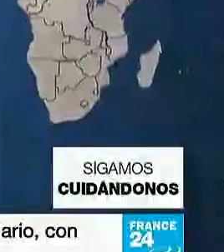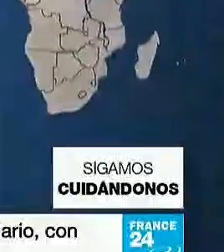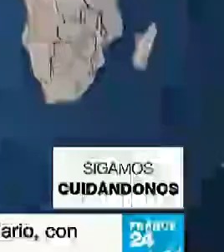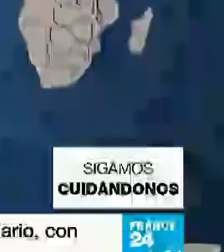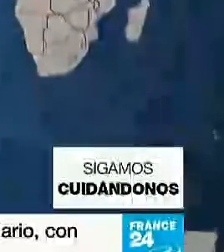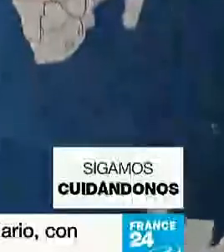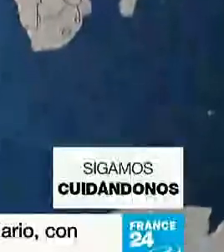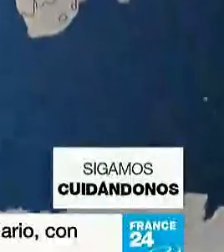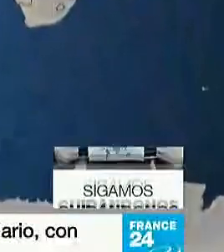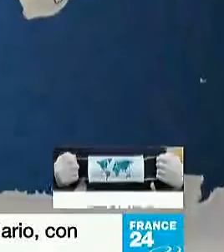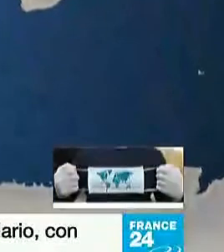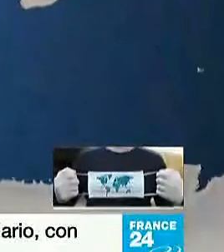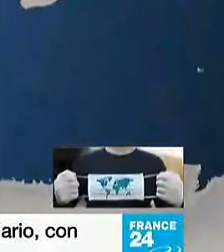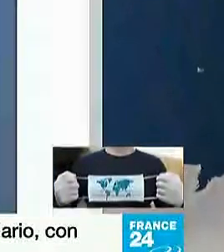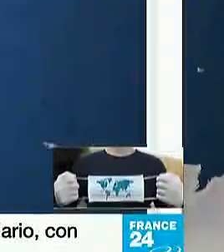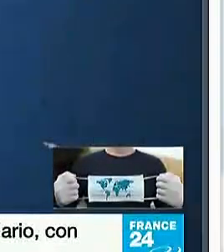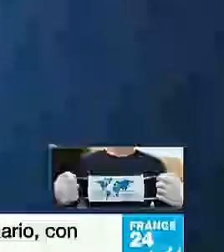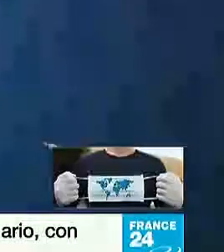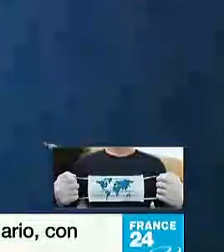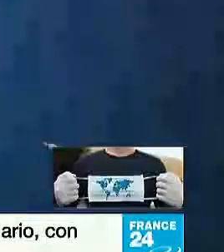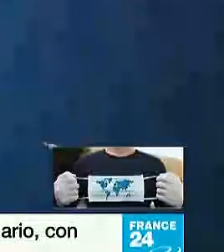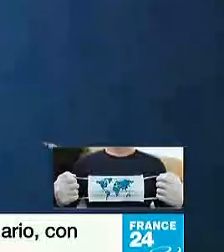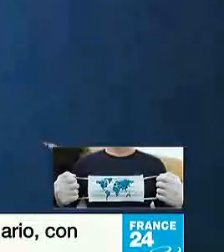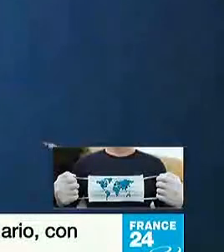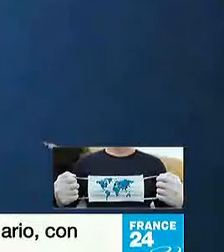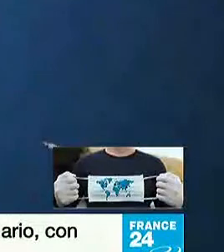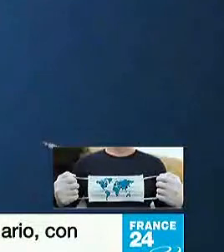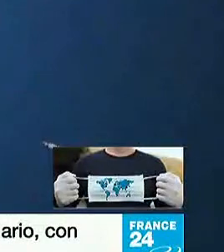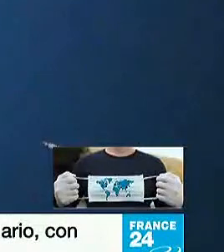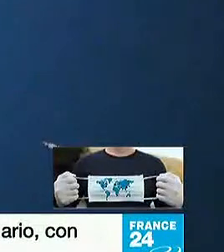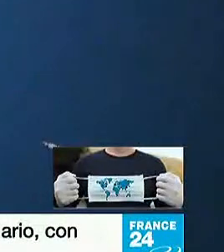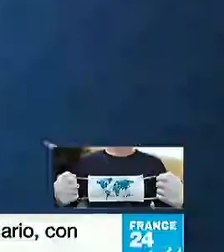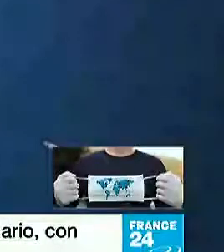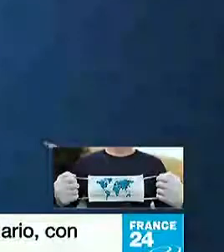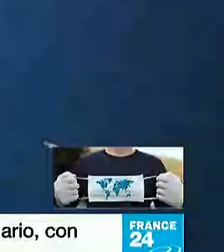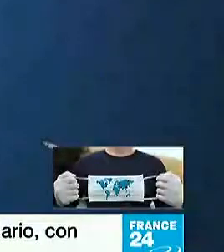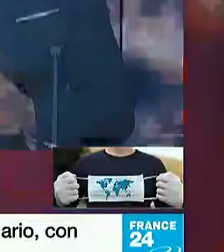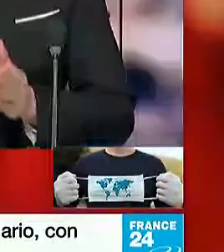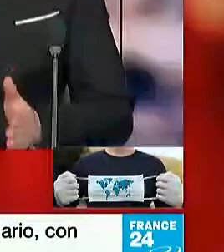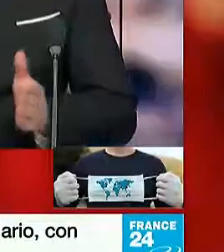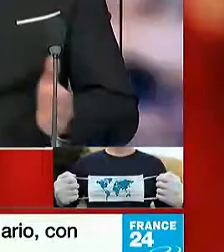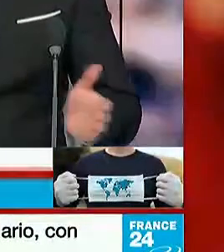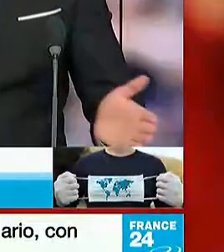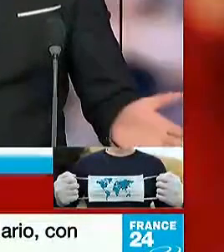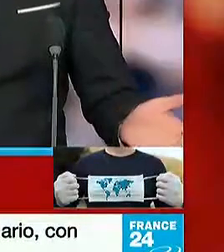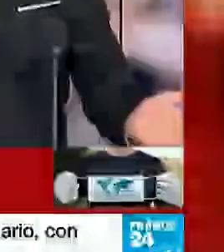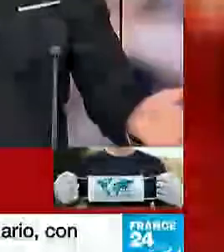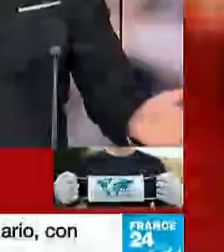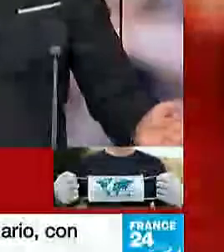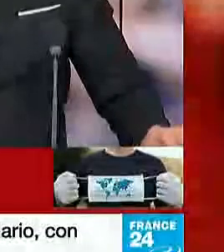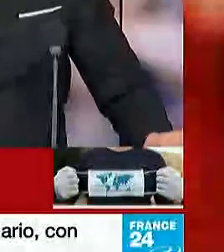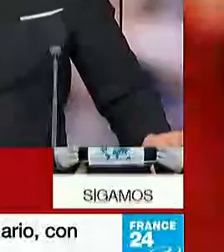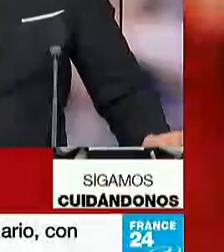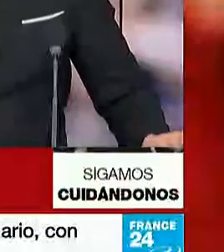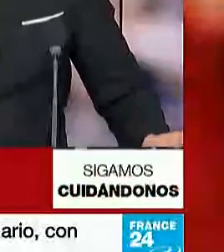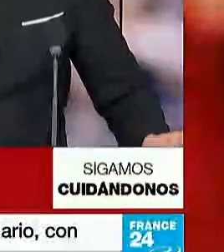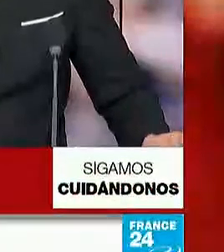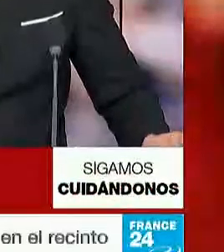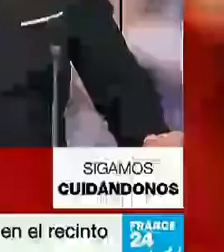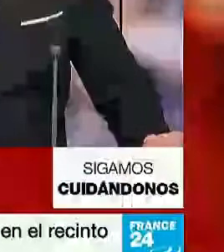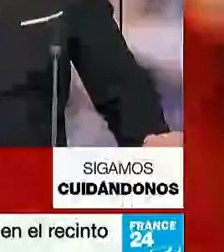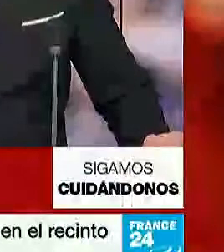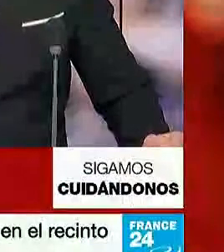Creo que enlazamos con Natalio Cosoy, corresponsal de France 24 en Buenos Aires. Natalio, ¿qué pasa en Argentina? ¿Cuál es el panorama